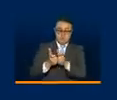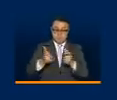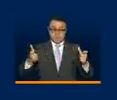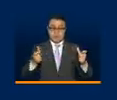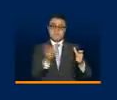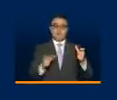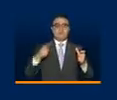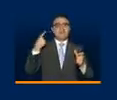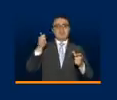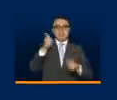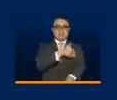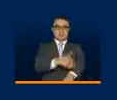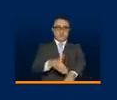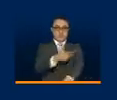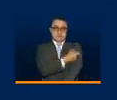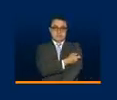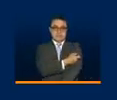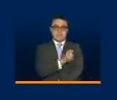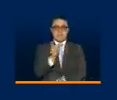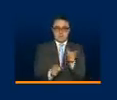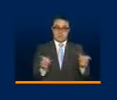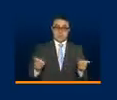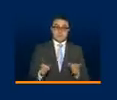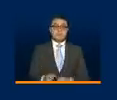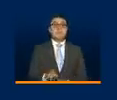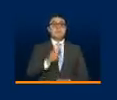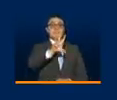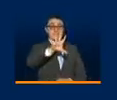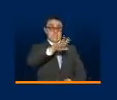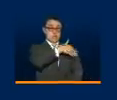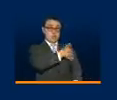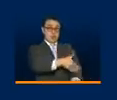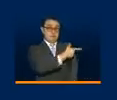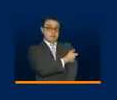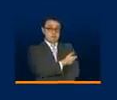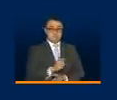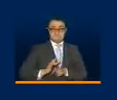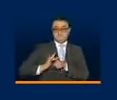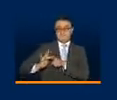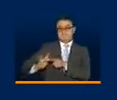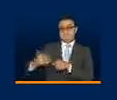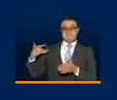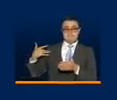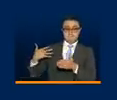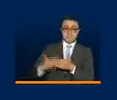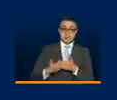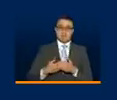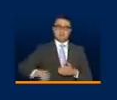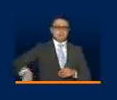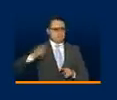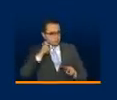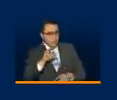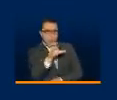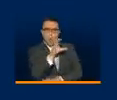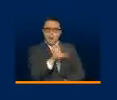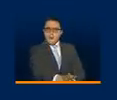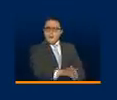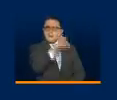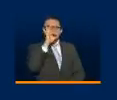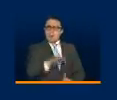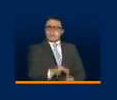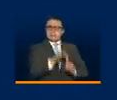personas y que aplica cerca de 25 millones de vacunas. Ustedes han dicho que Colombia es un país referente en estas materias y yo